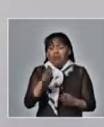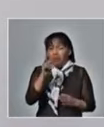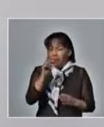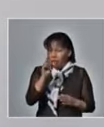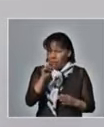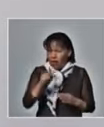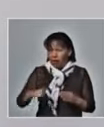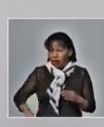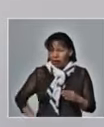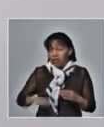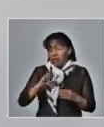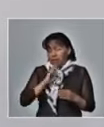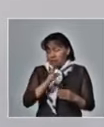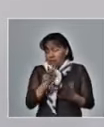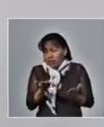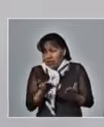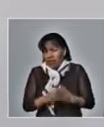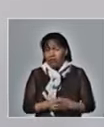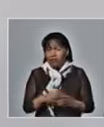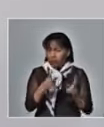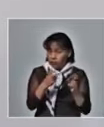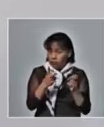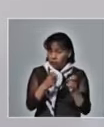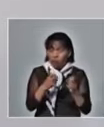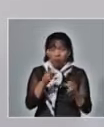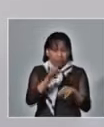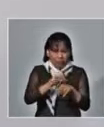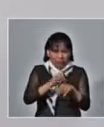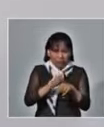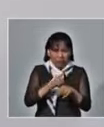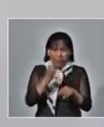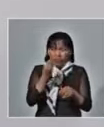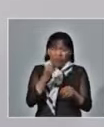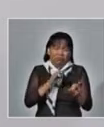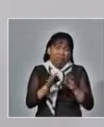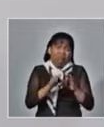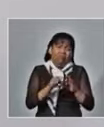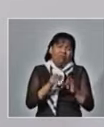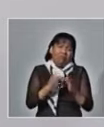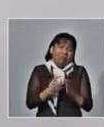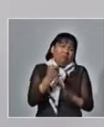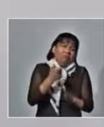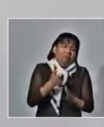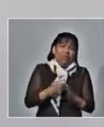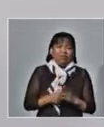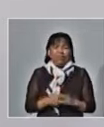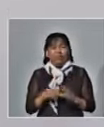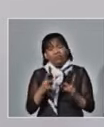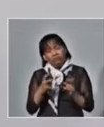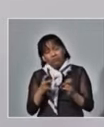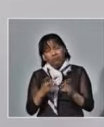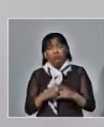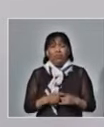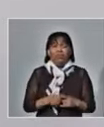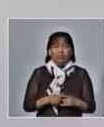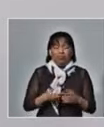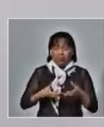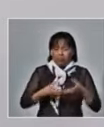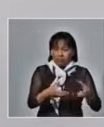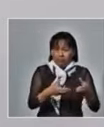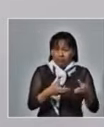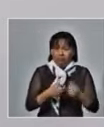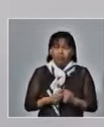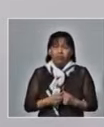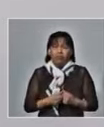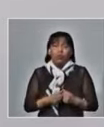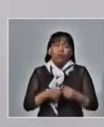que es lo que más afecta al ciudadano, que con mucho trabajo gana su salario para que se lo roben en el transporte público, en la calle o la asalten